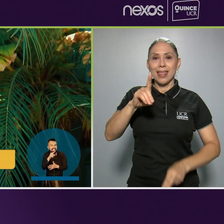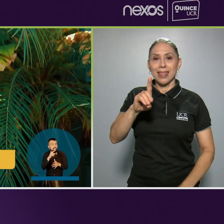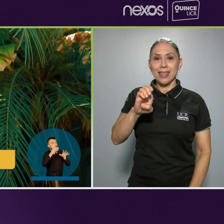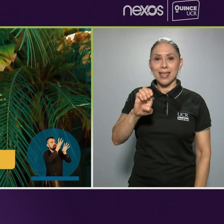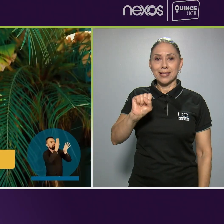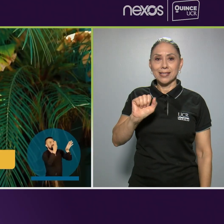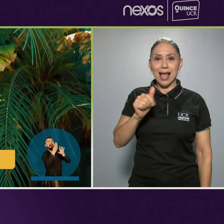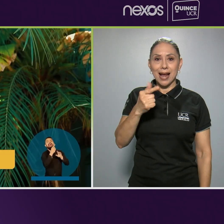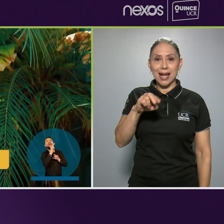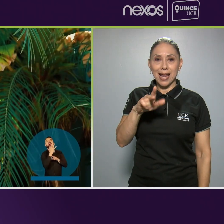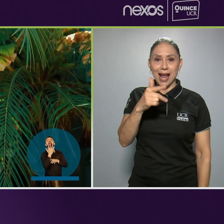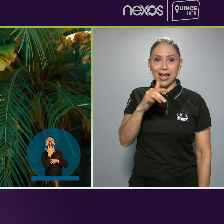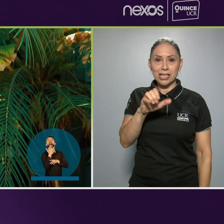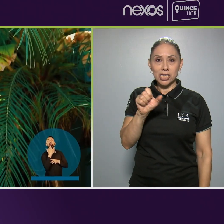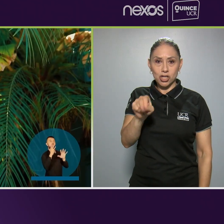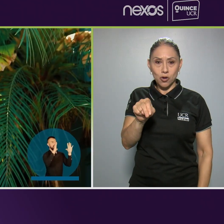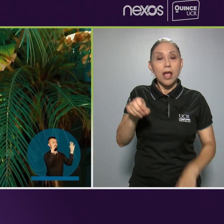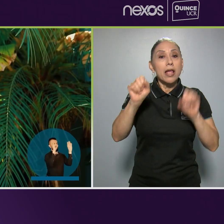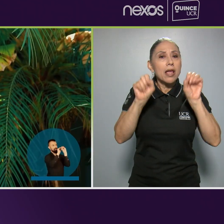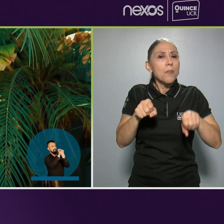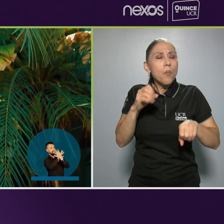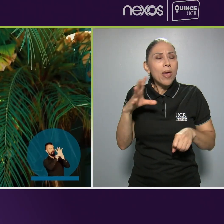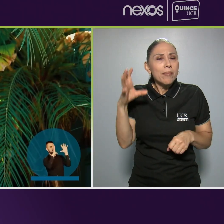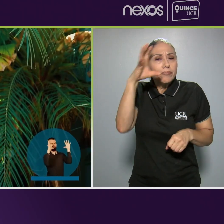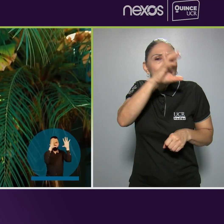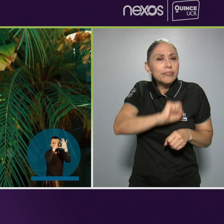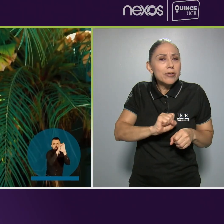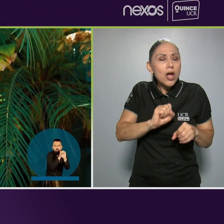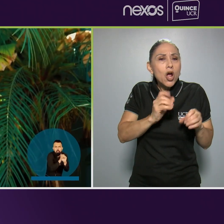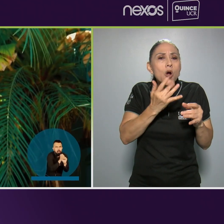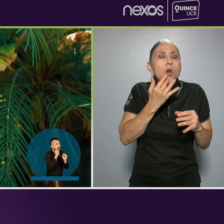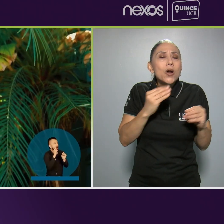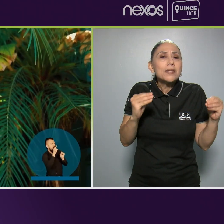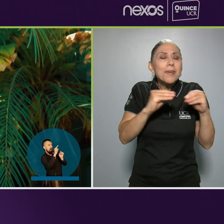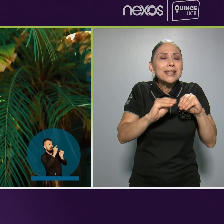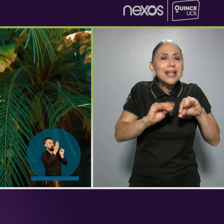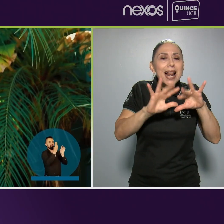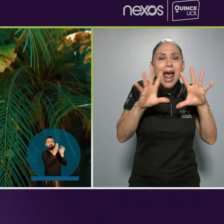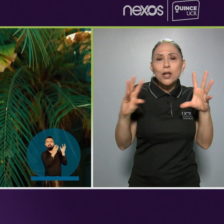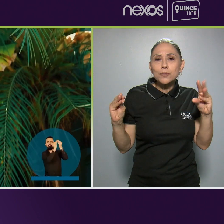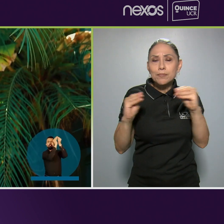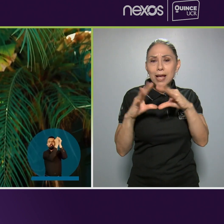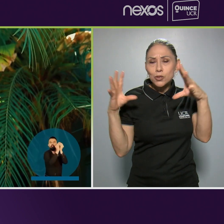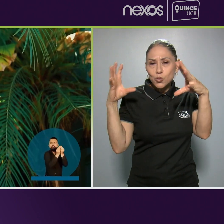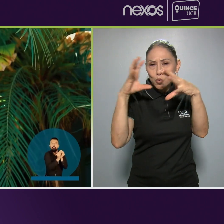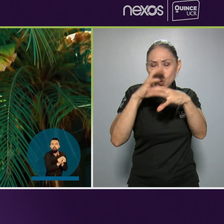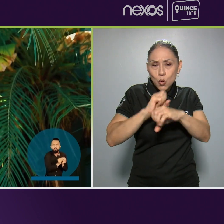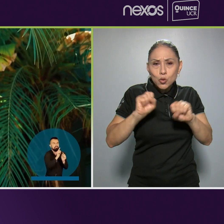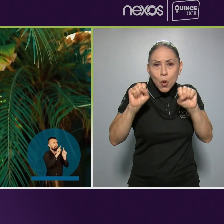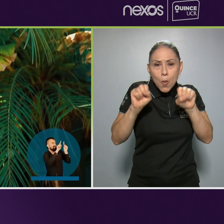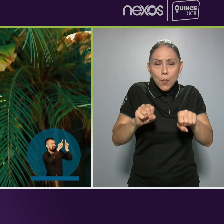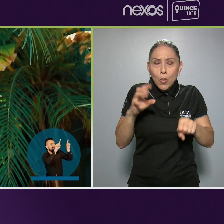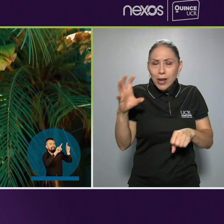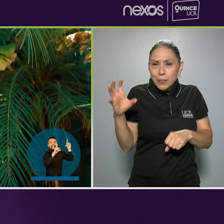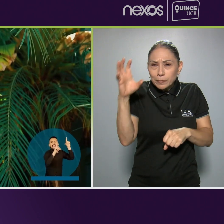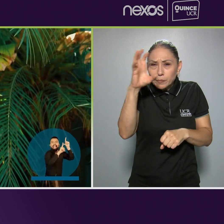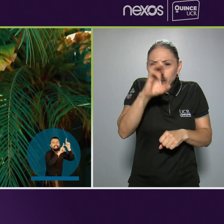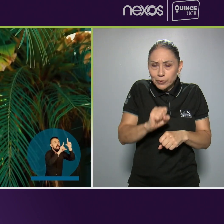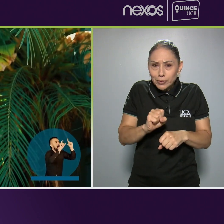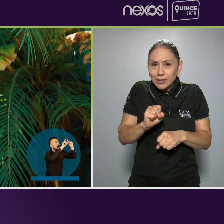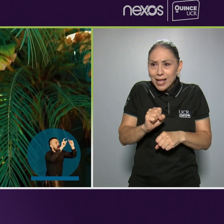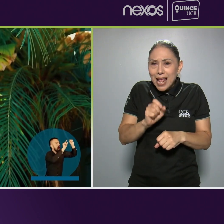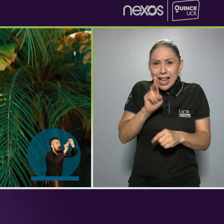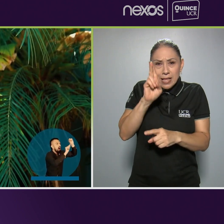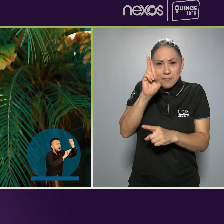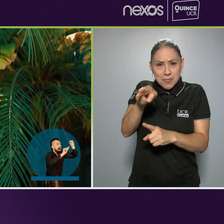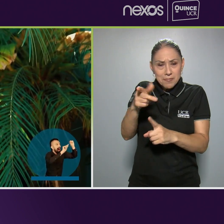pueda identificar los colores más claros, los colores más oscuros, poder detectar estas figuras o el mismo croquis de las letras que componen la palabra